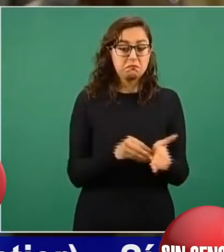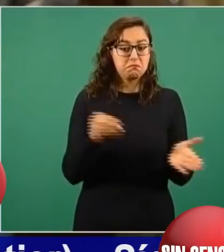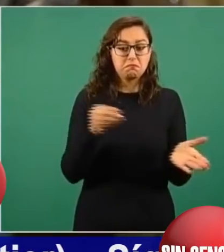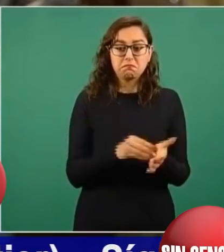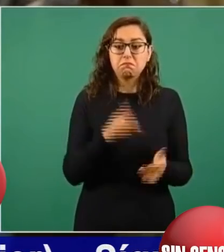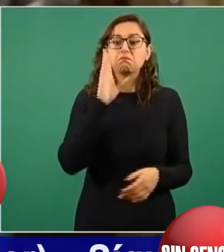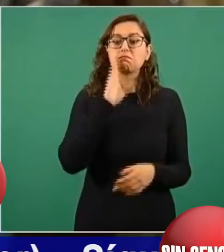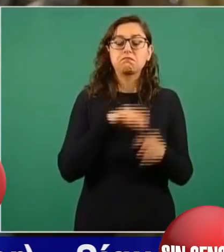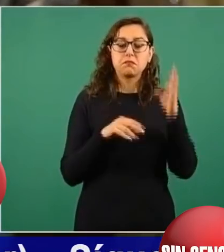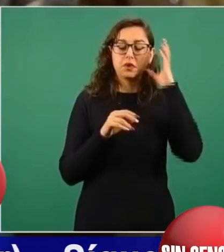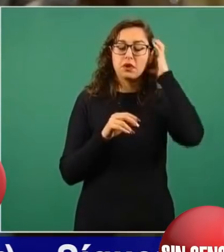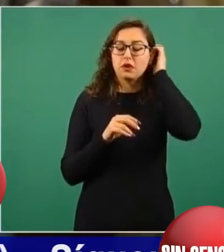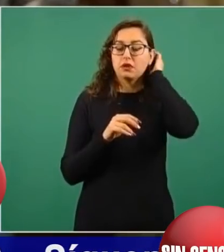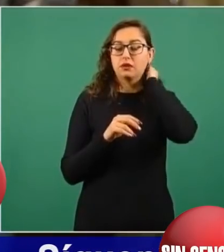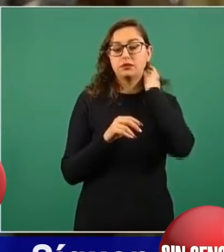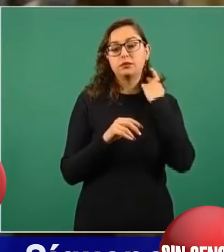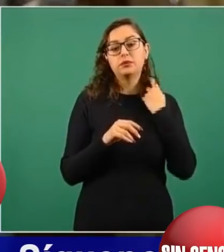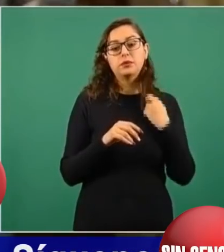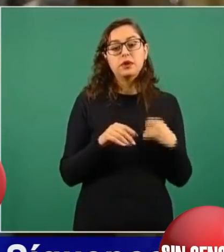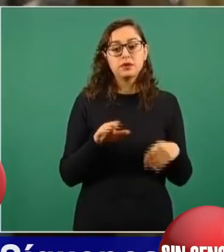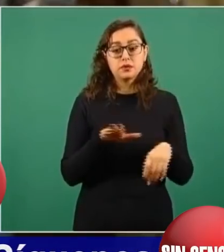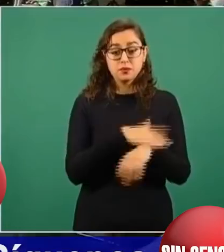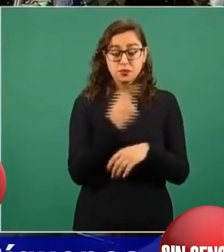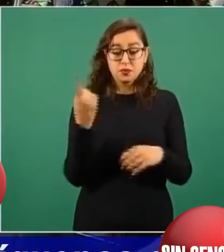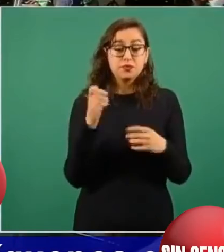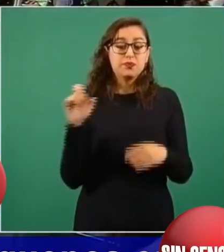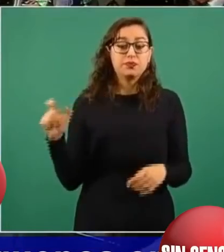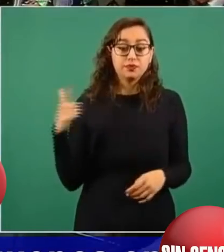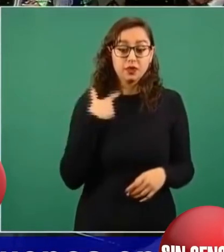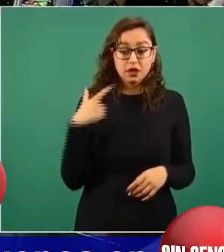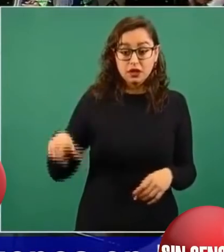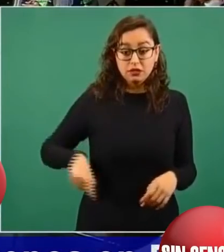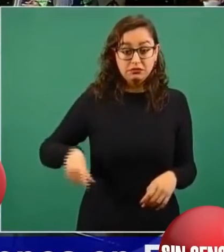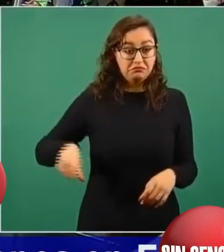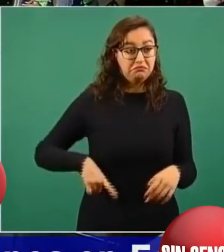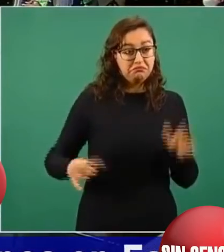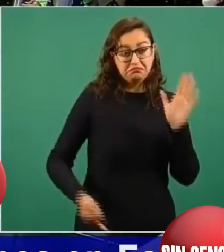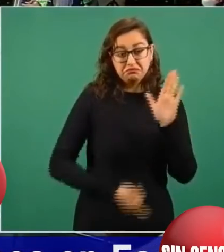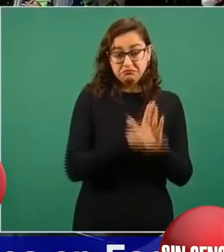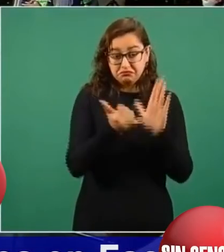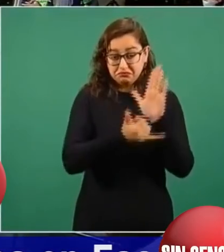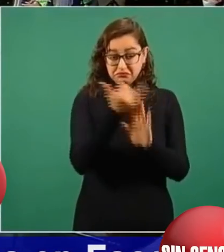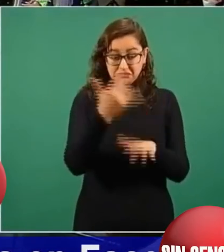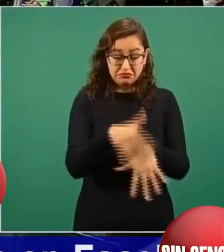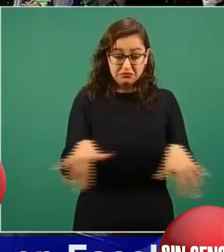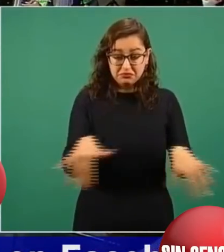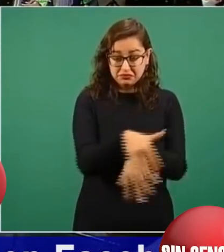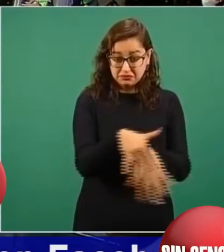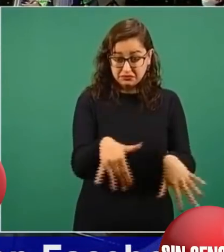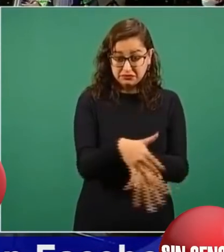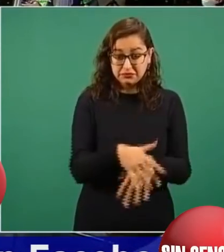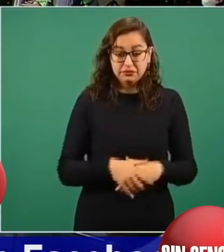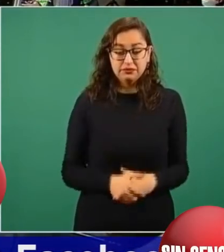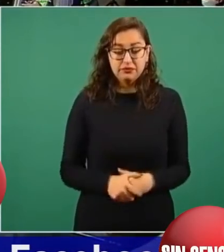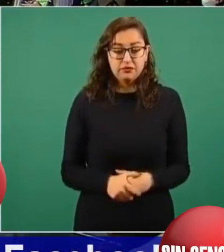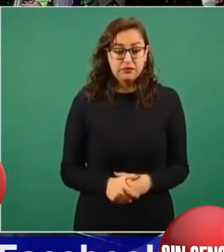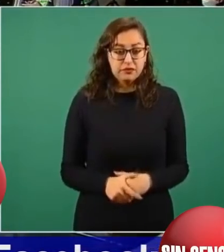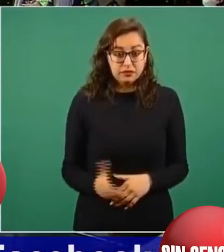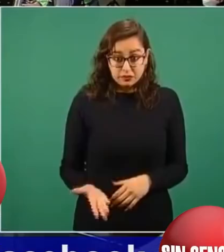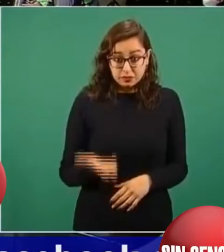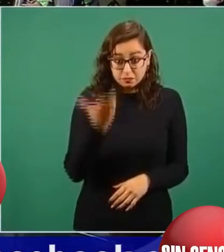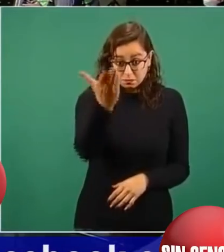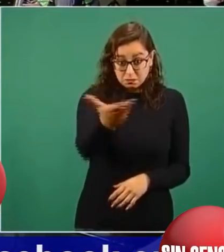cuales ellos hacían ese tipo de obras tan nefastas? ¿Qué hace el